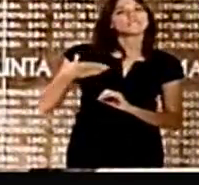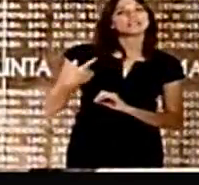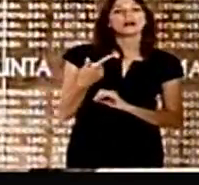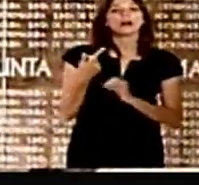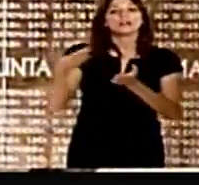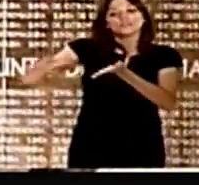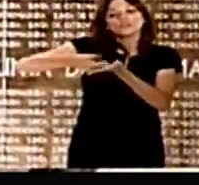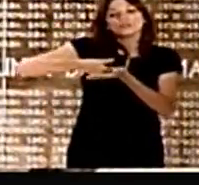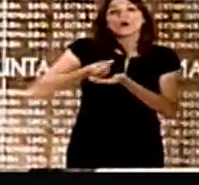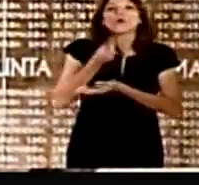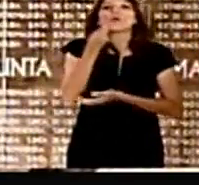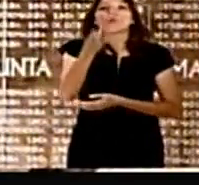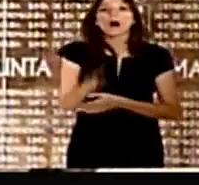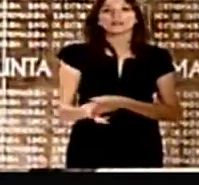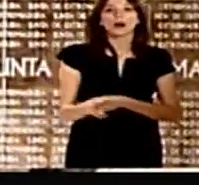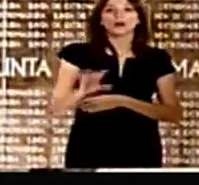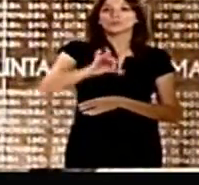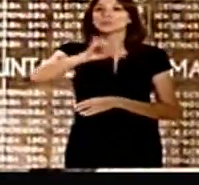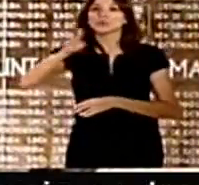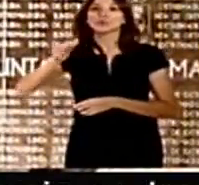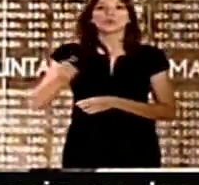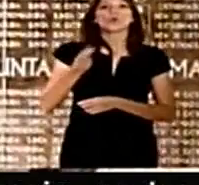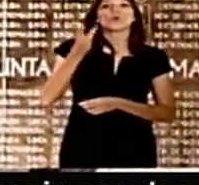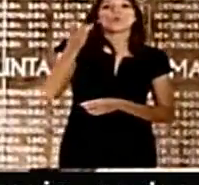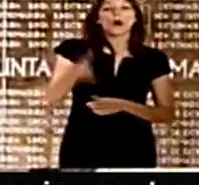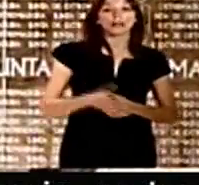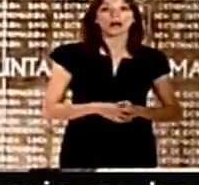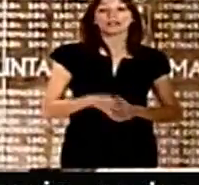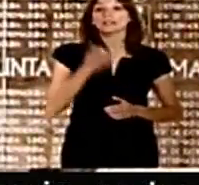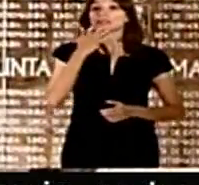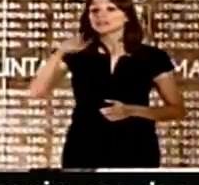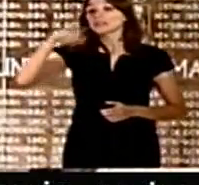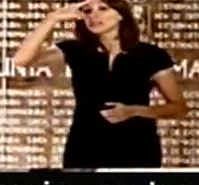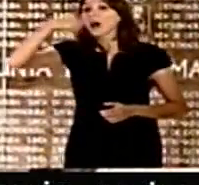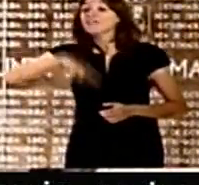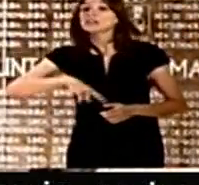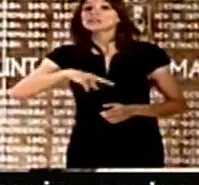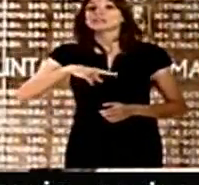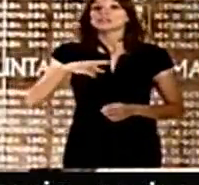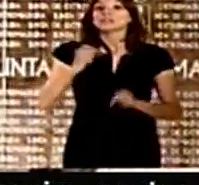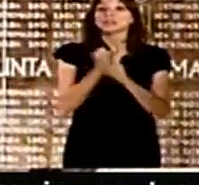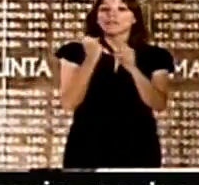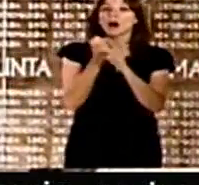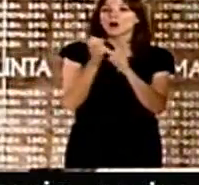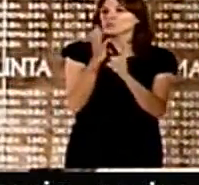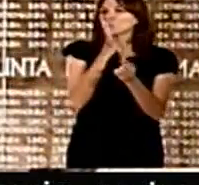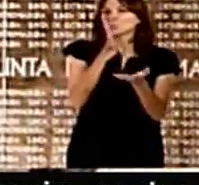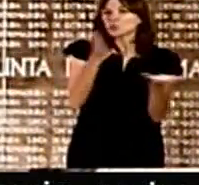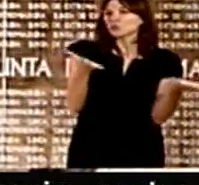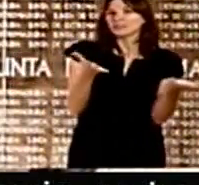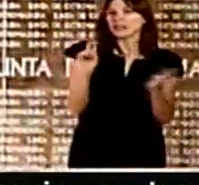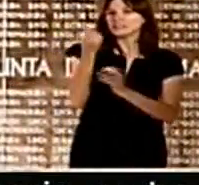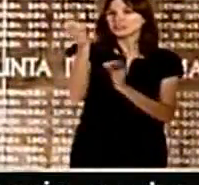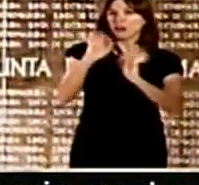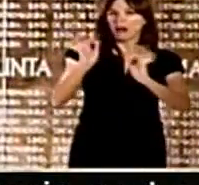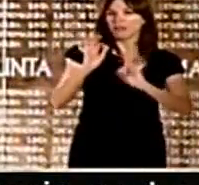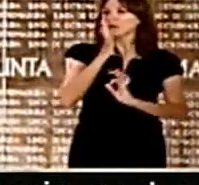solicitudes se recibieron y cuántas se concedieron y si se sabe o el SESPE sabe o empleo a qué se debe que no tuviera ese éxito.